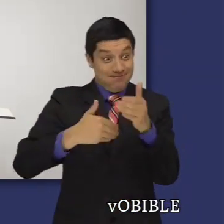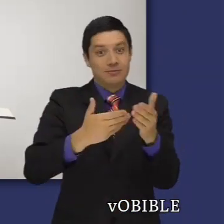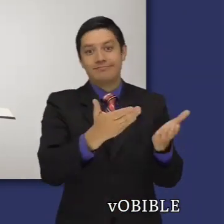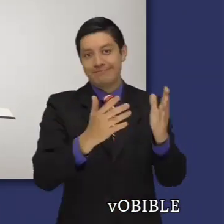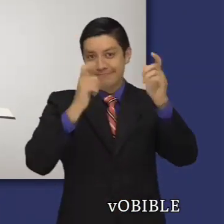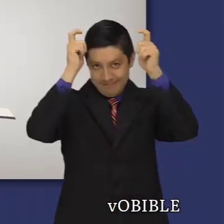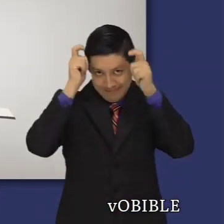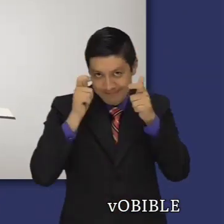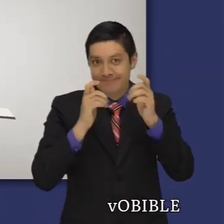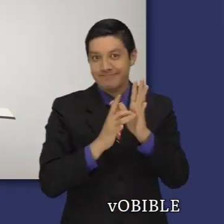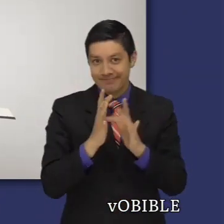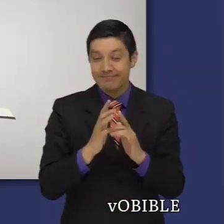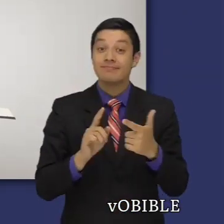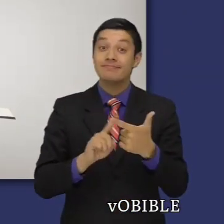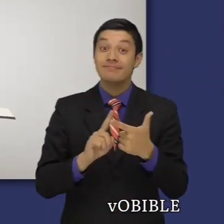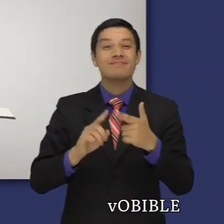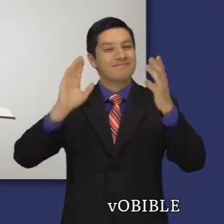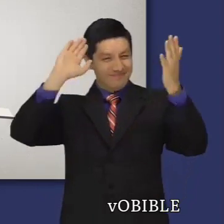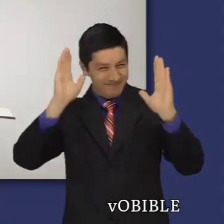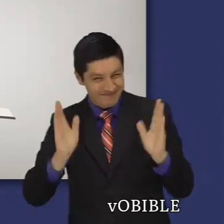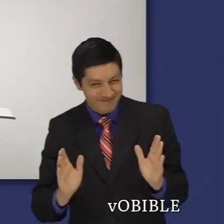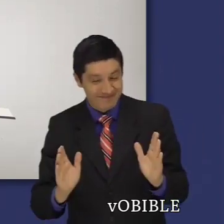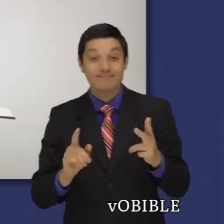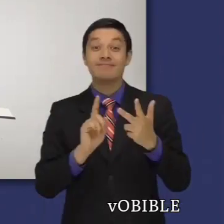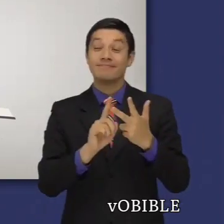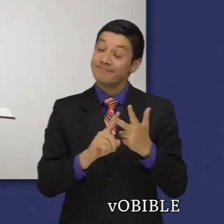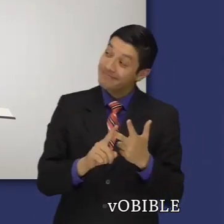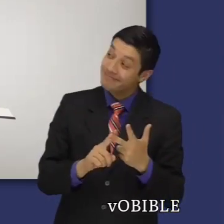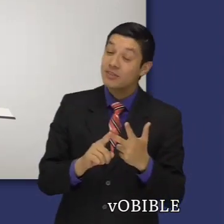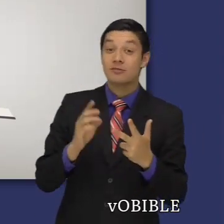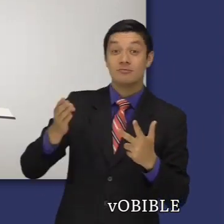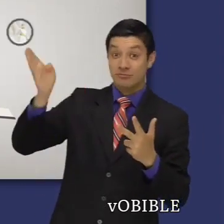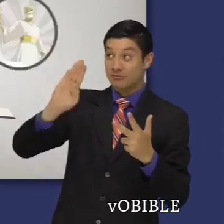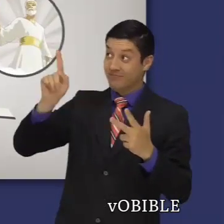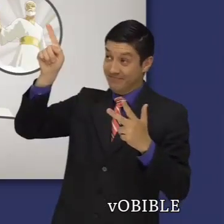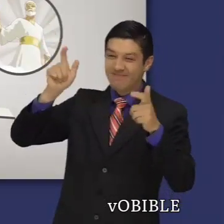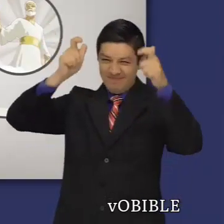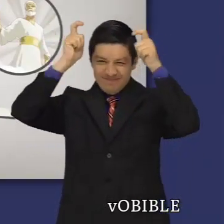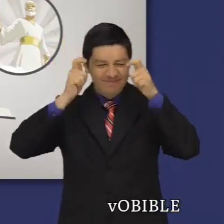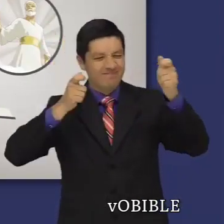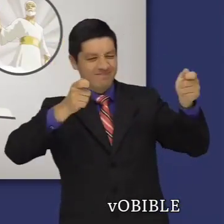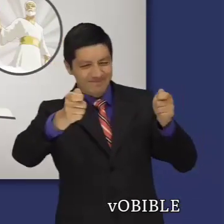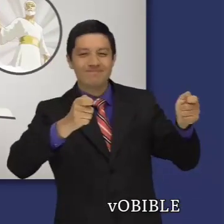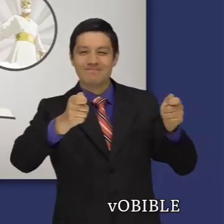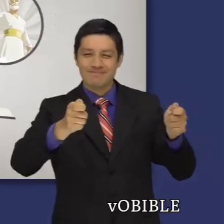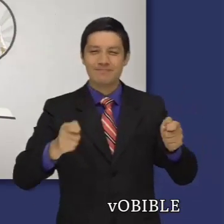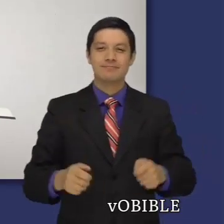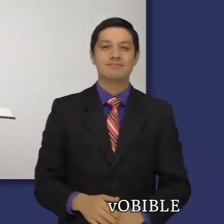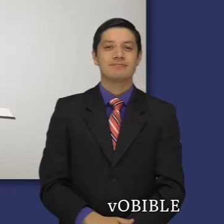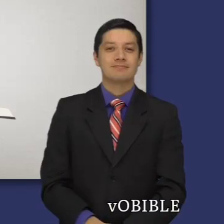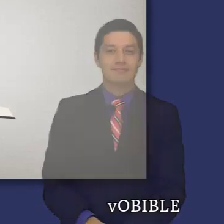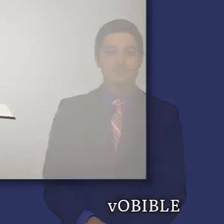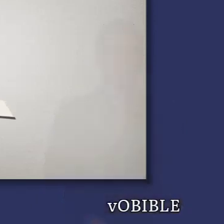Jesús tiene el derecho legal a heredar el trono de David. Destaca las enseñanzas de Cristo y da mucha importancia